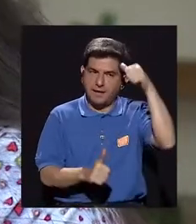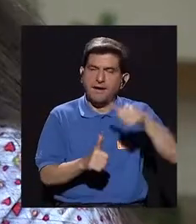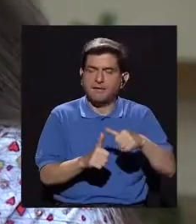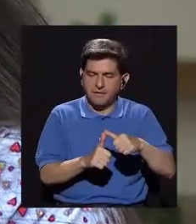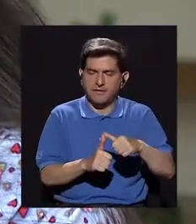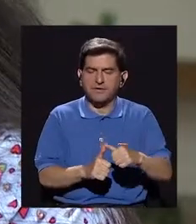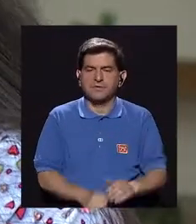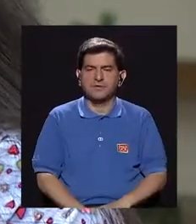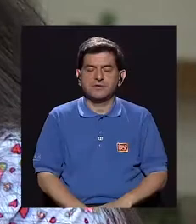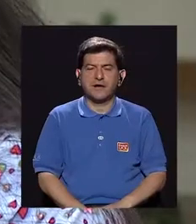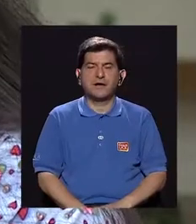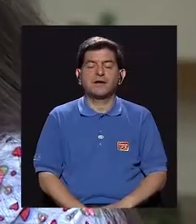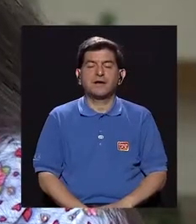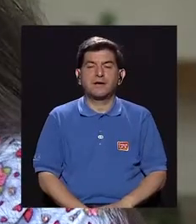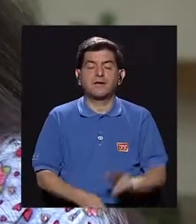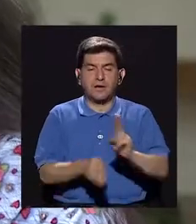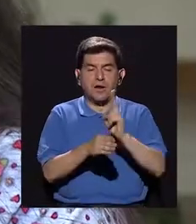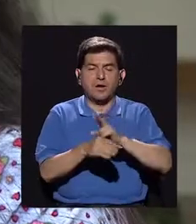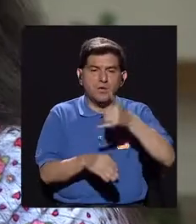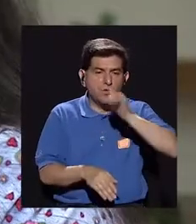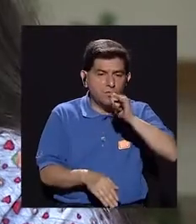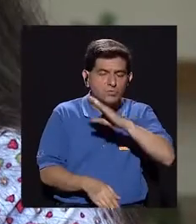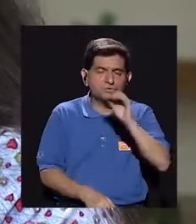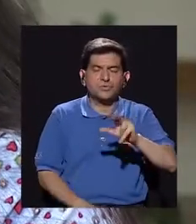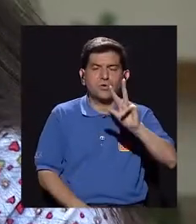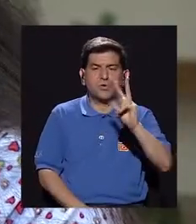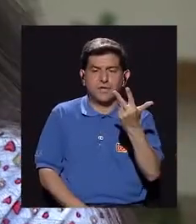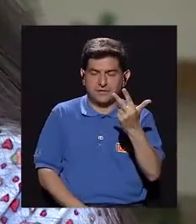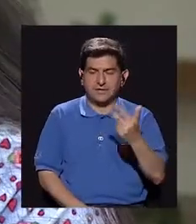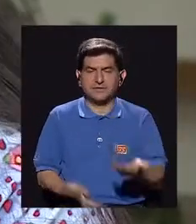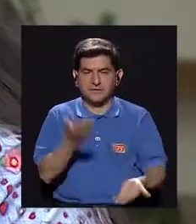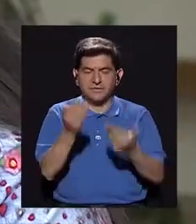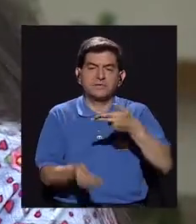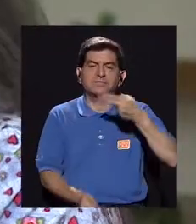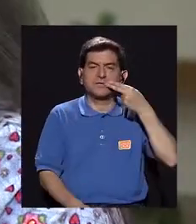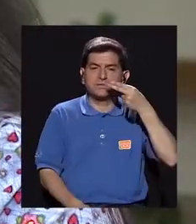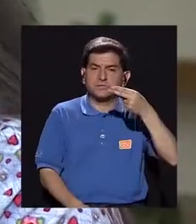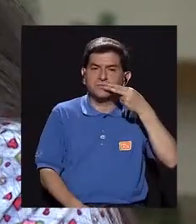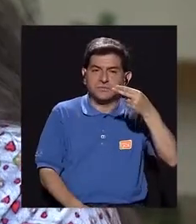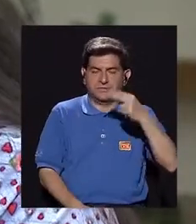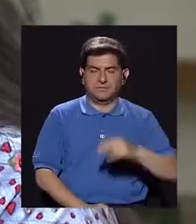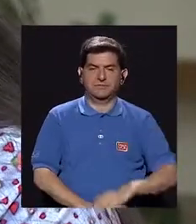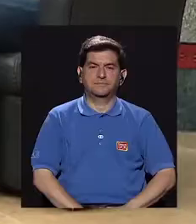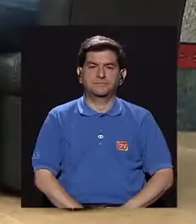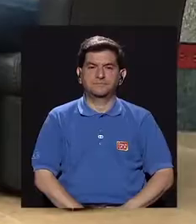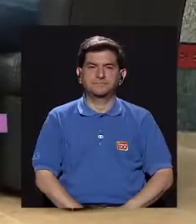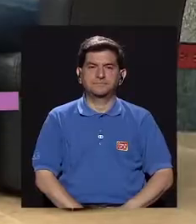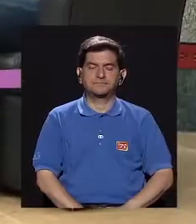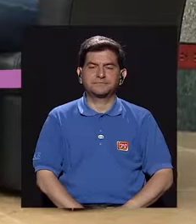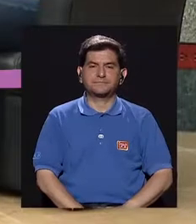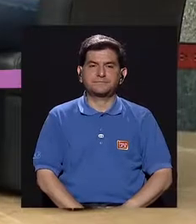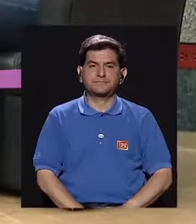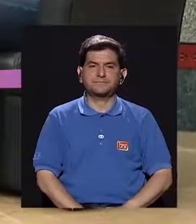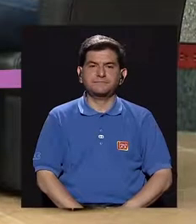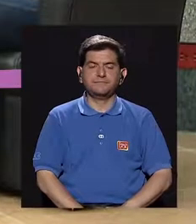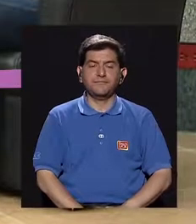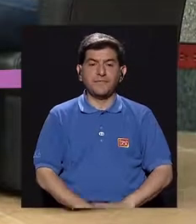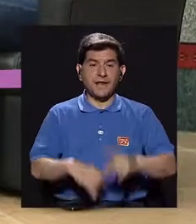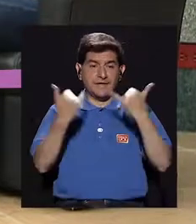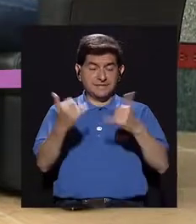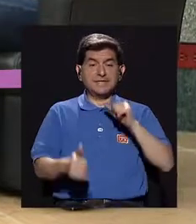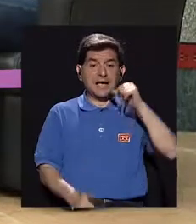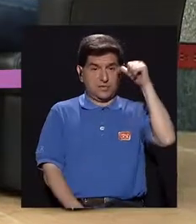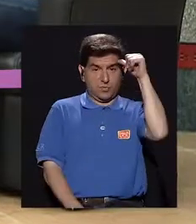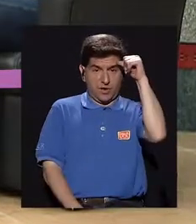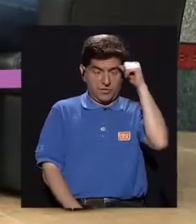dejar de lado obviamente lo que es el alcohol y poniendo en un tercer lugar lo que es tabaco, ¿verdad? A nivel